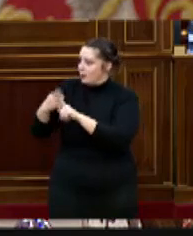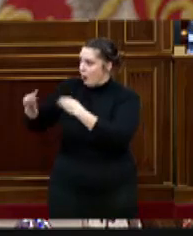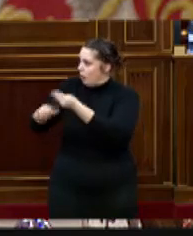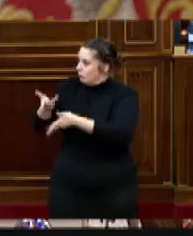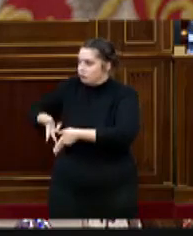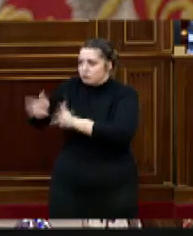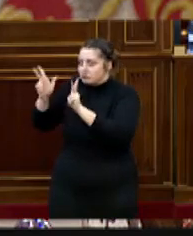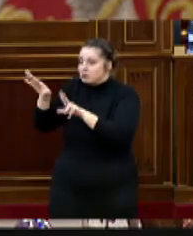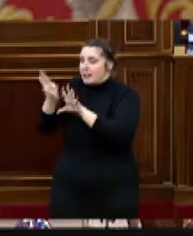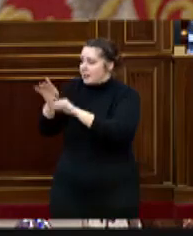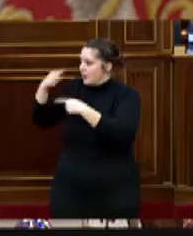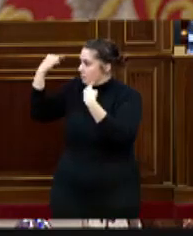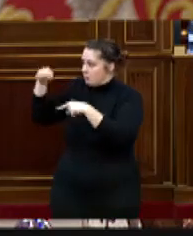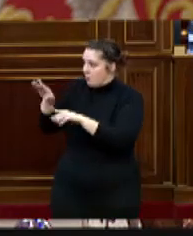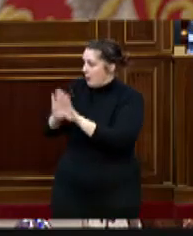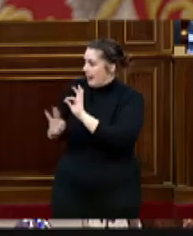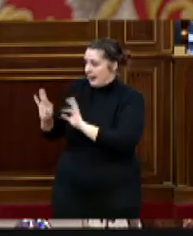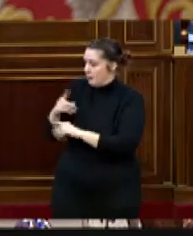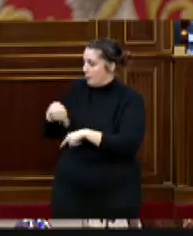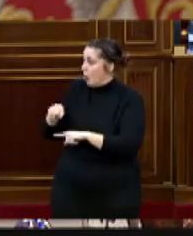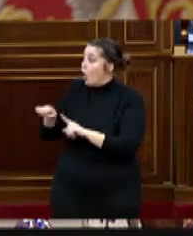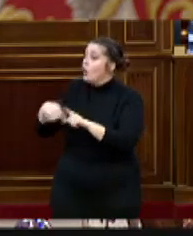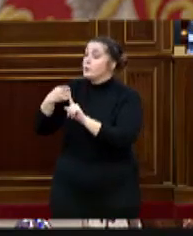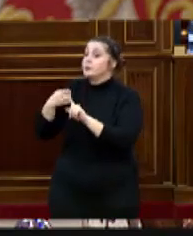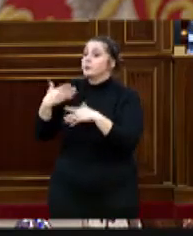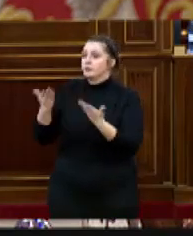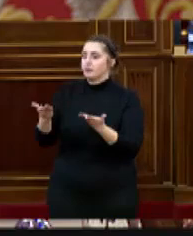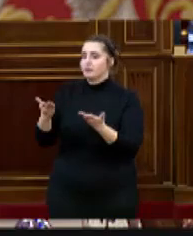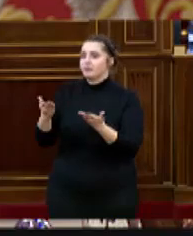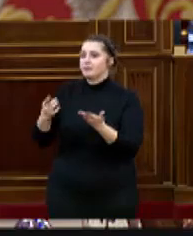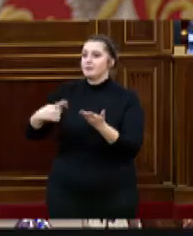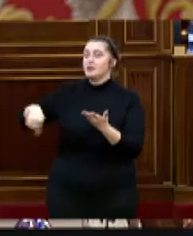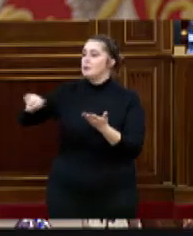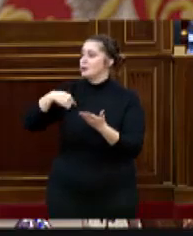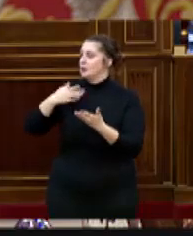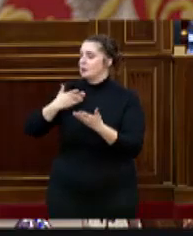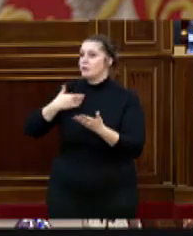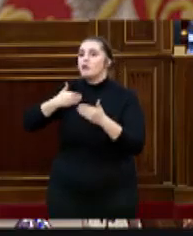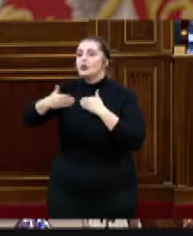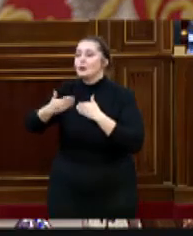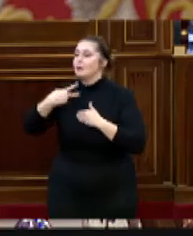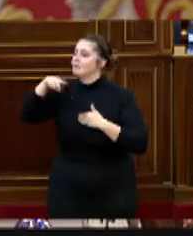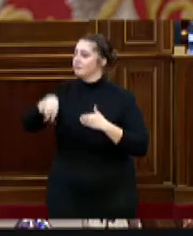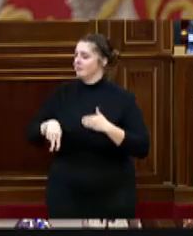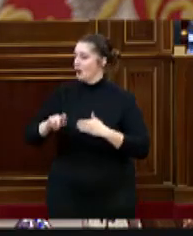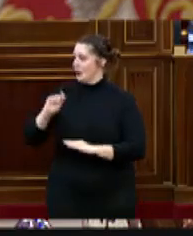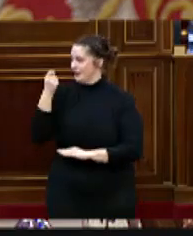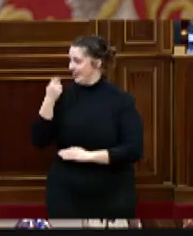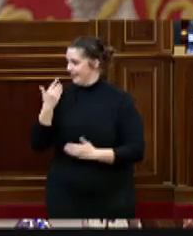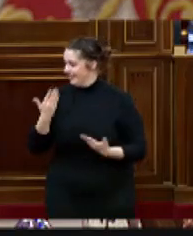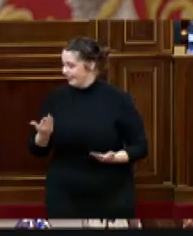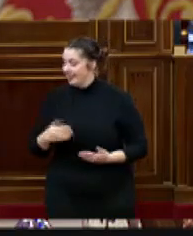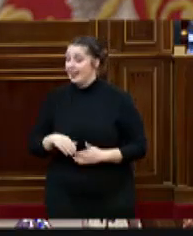decidáis hacer y En definitiva para que seáis quién es queráis ser la